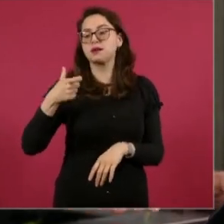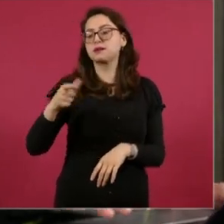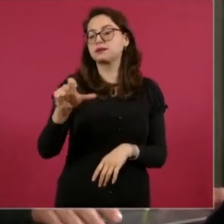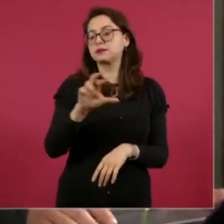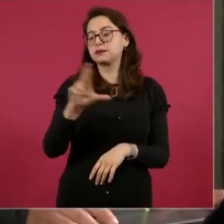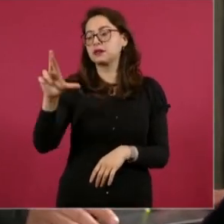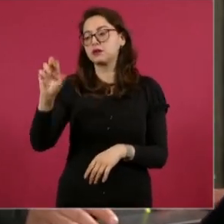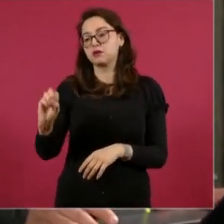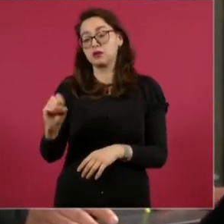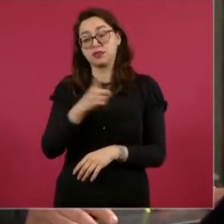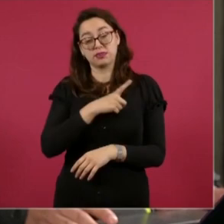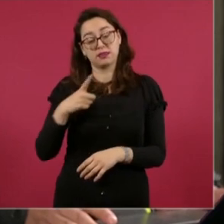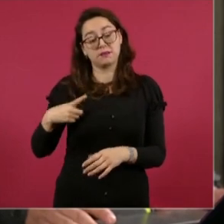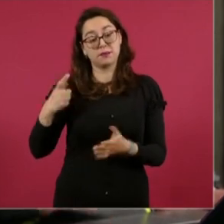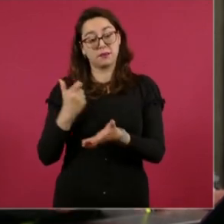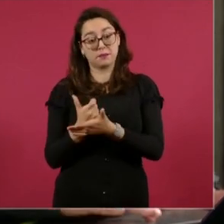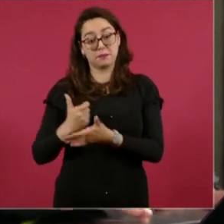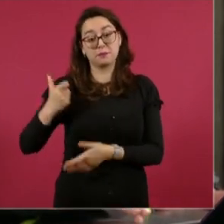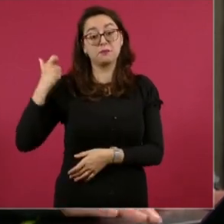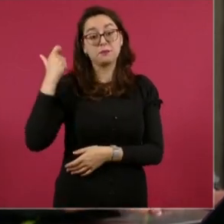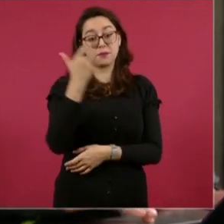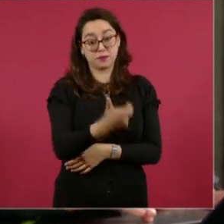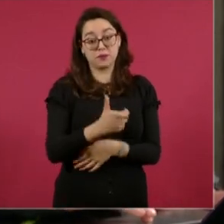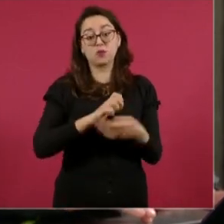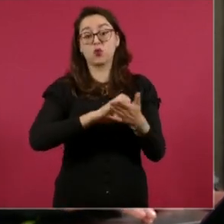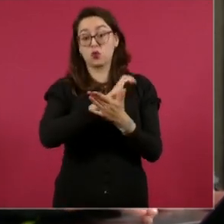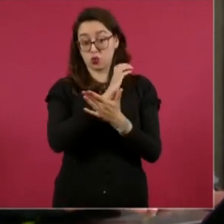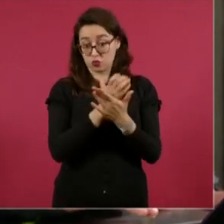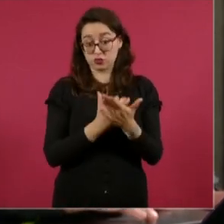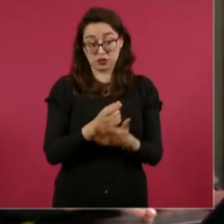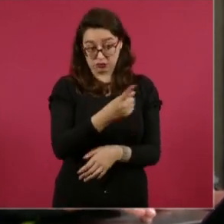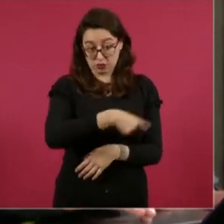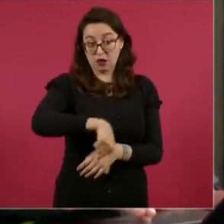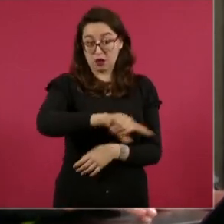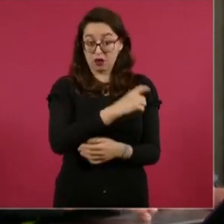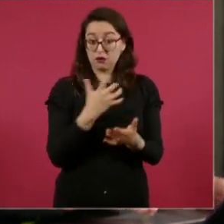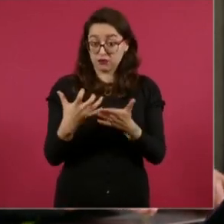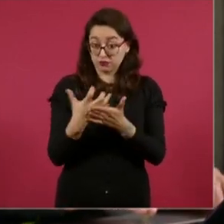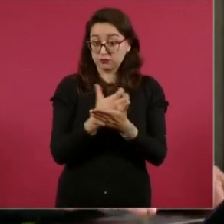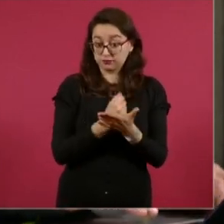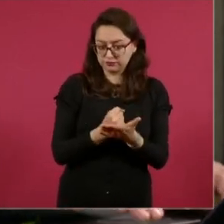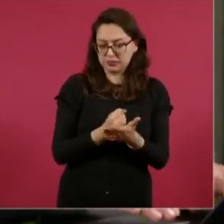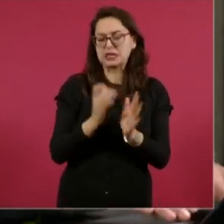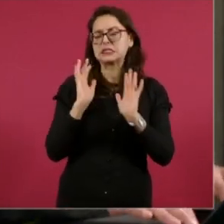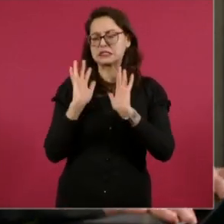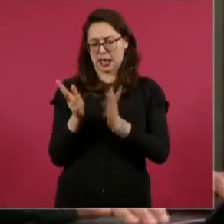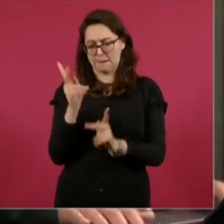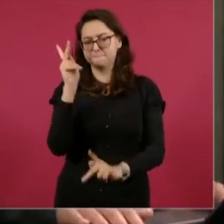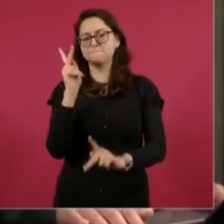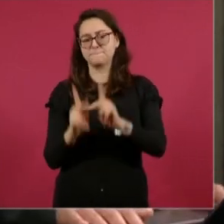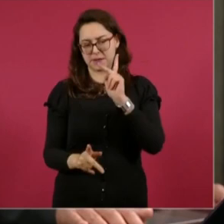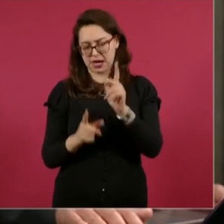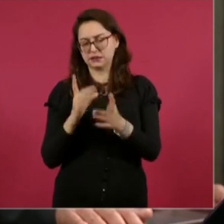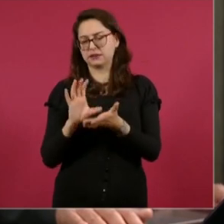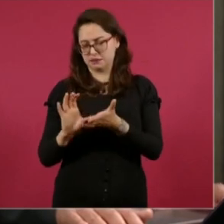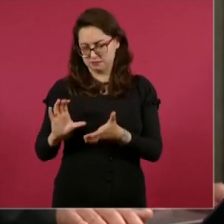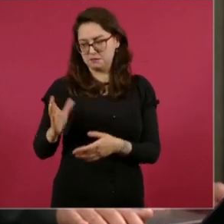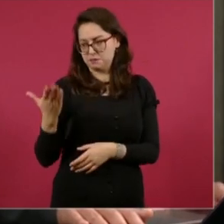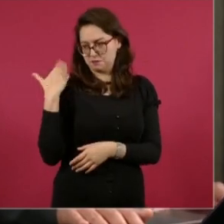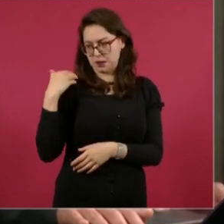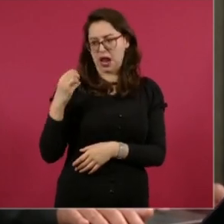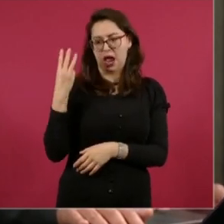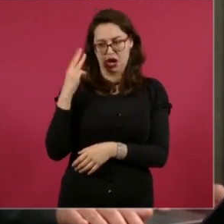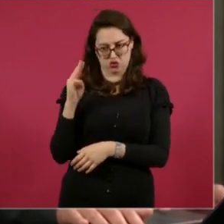se pague una deuda de un contrato que se ganó por licitación, del cual ya se recibió un primer pago en mayo